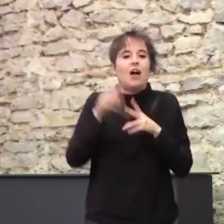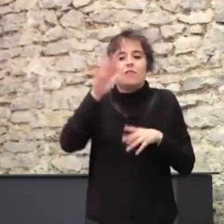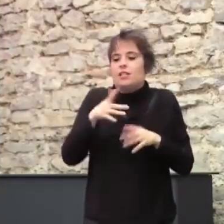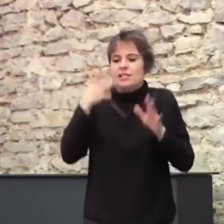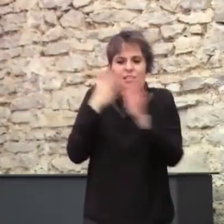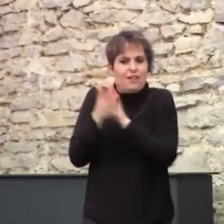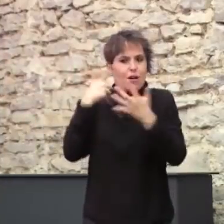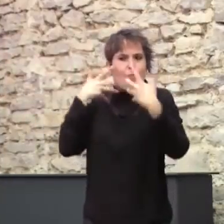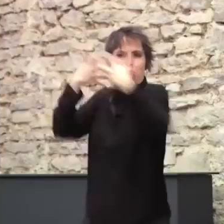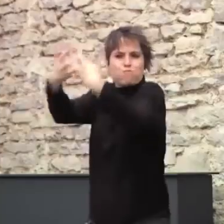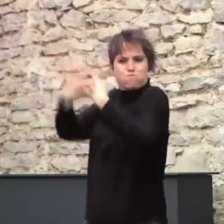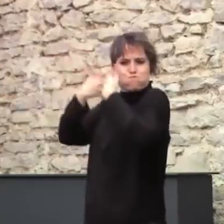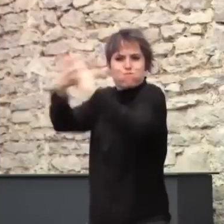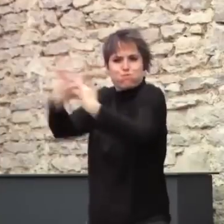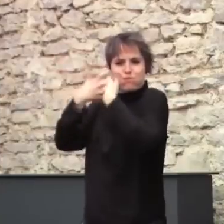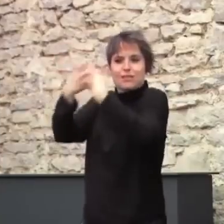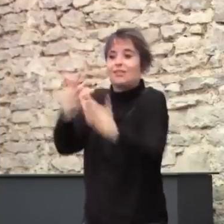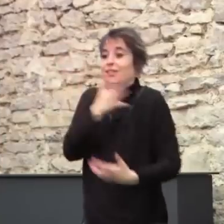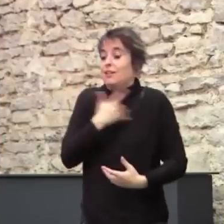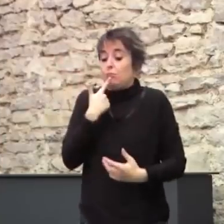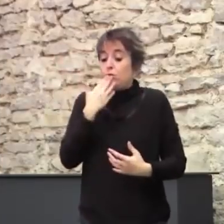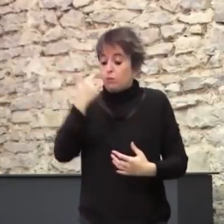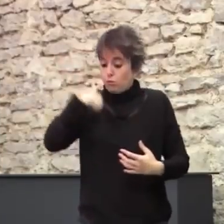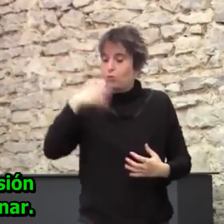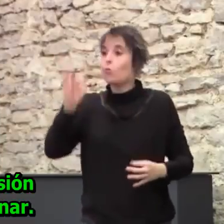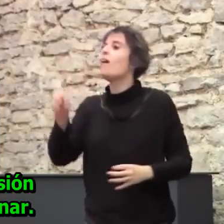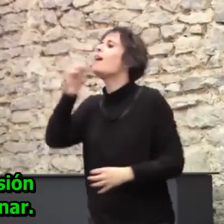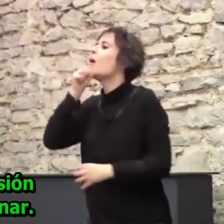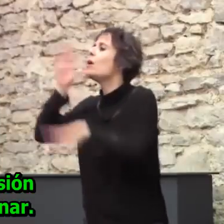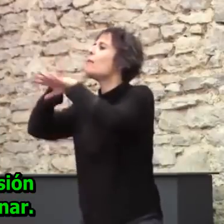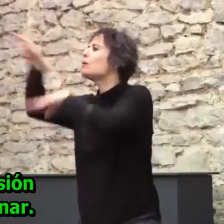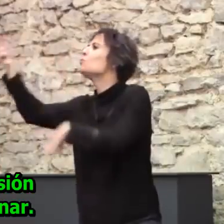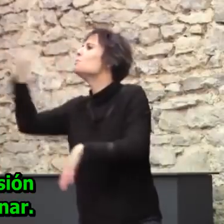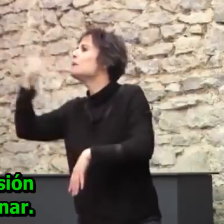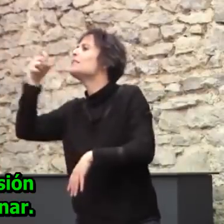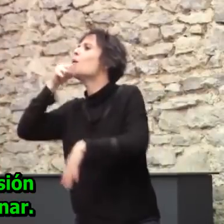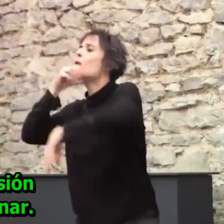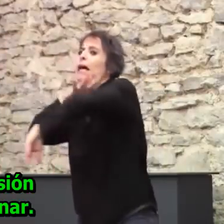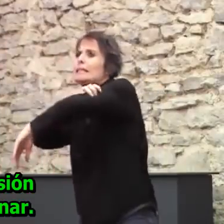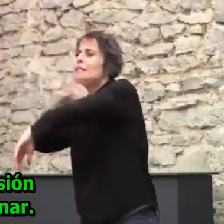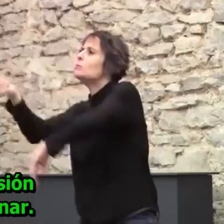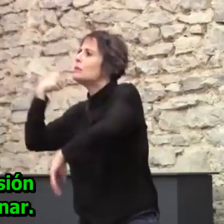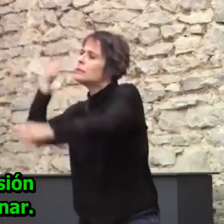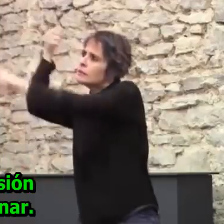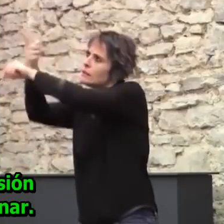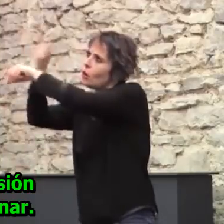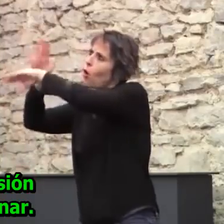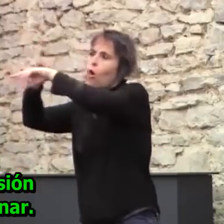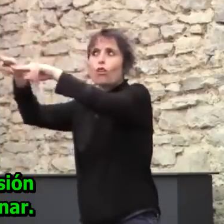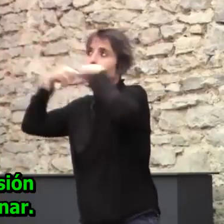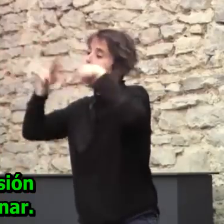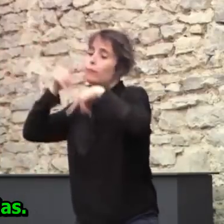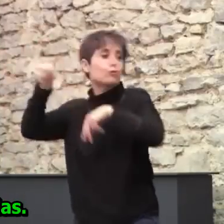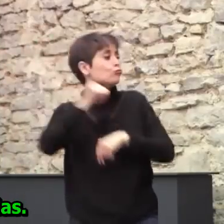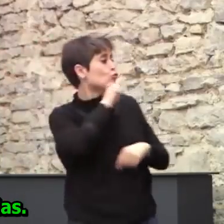son auténticas batallas, ¿no? La misma que, por ejemplo, yo tengo con mi abuela para que se tome la pastilla de la tensión o para que cene porque no